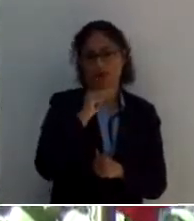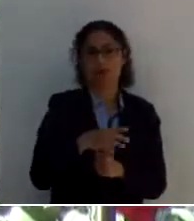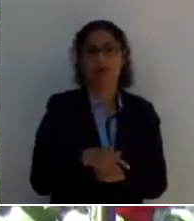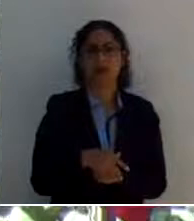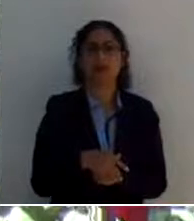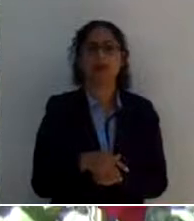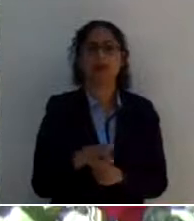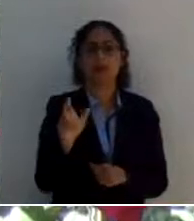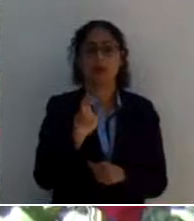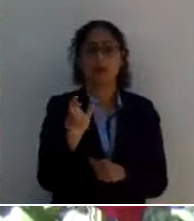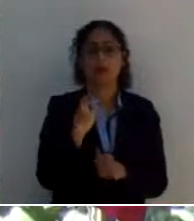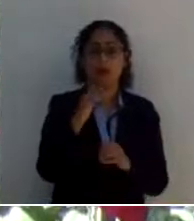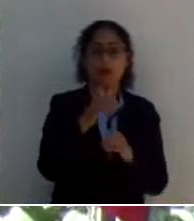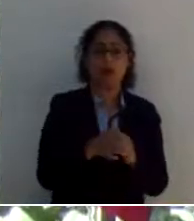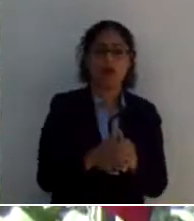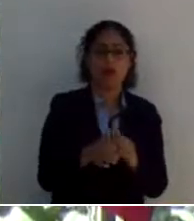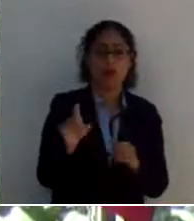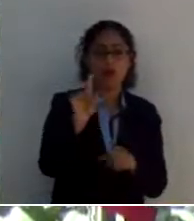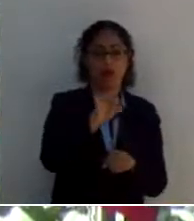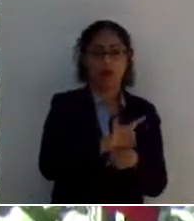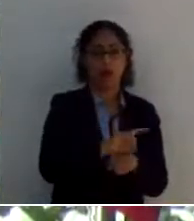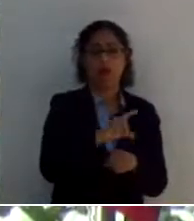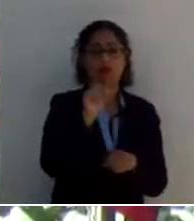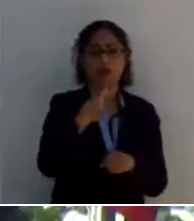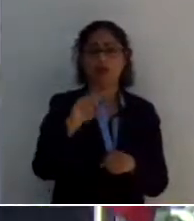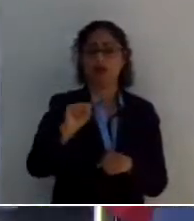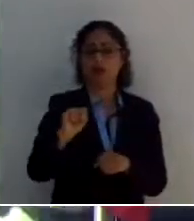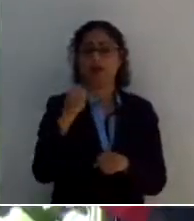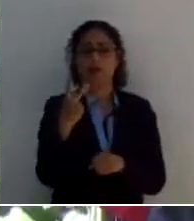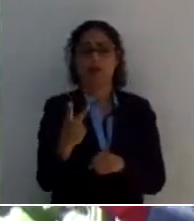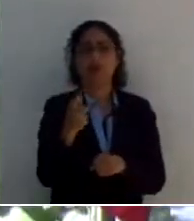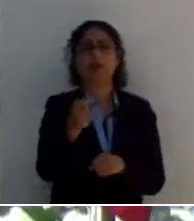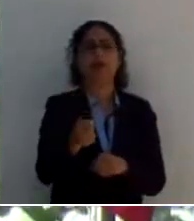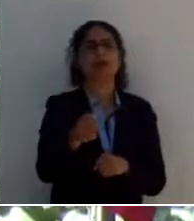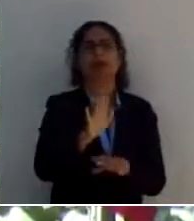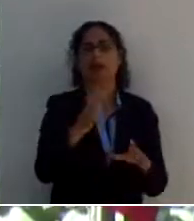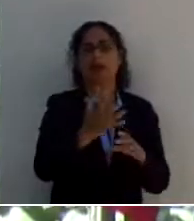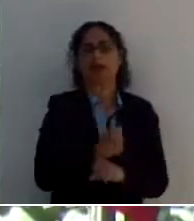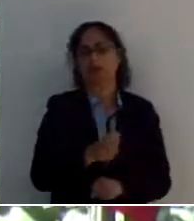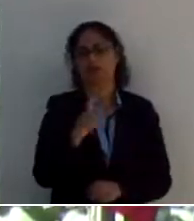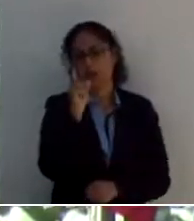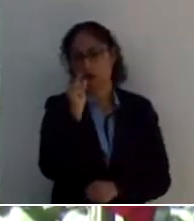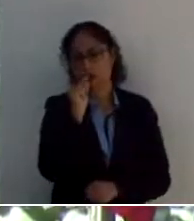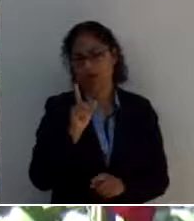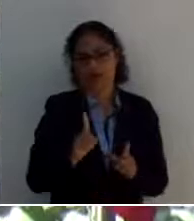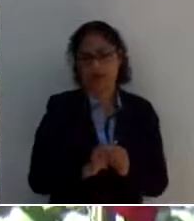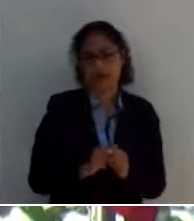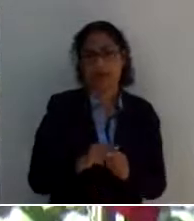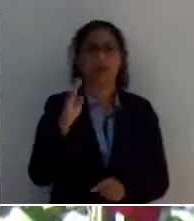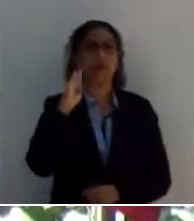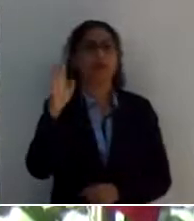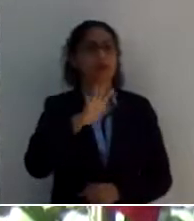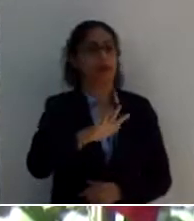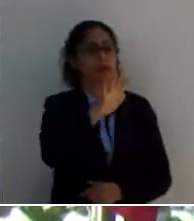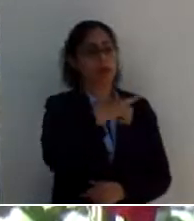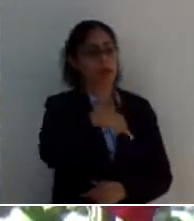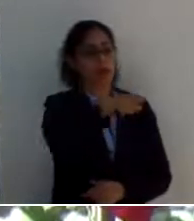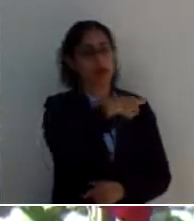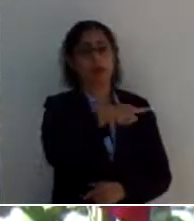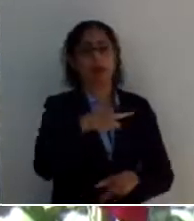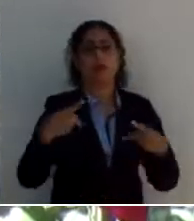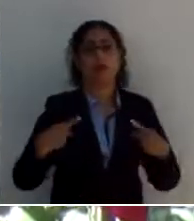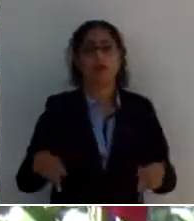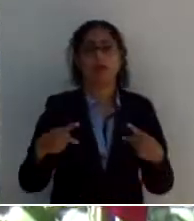del día, la Secretaría Pública se conoce por la Policía Michoacán. Para la gente,